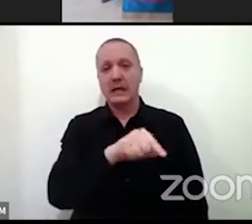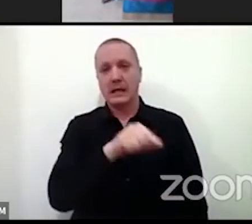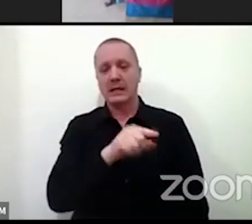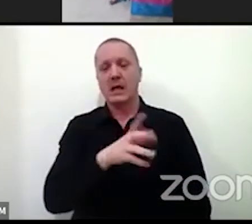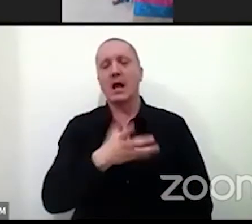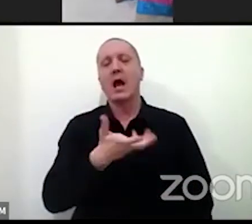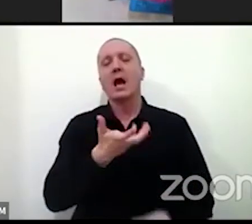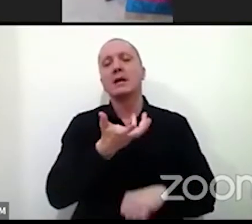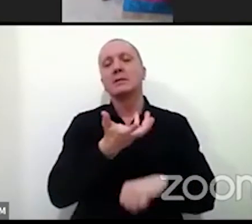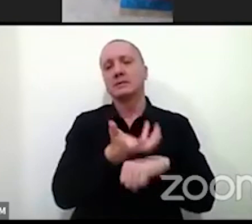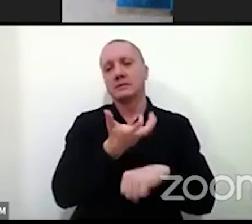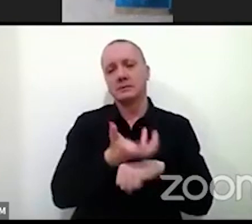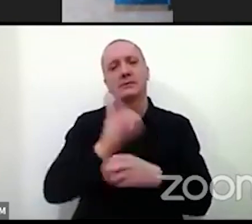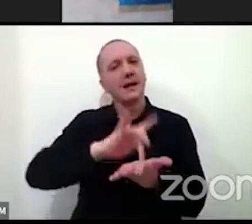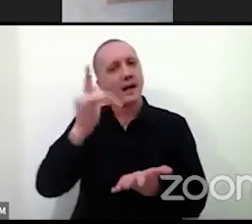participación.